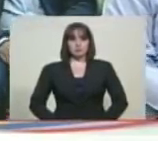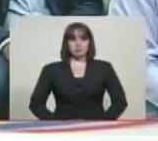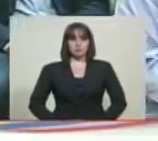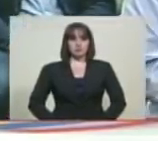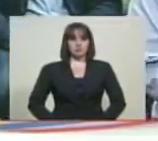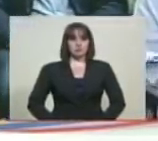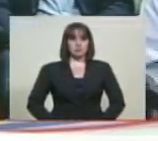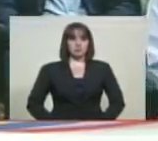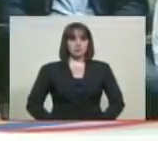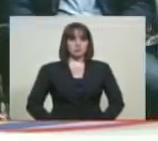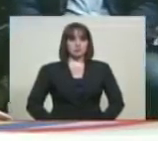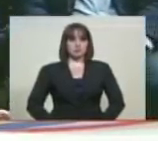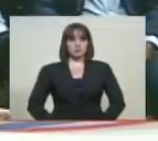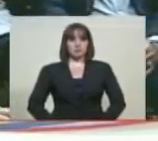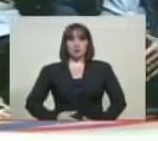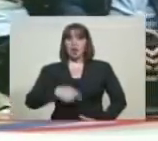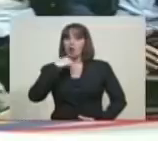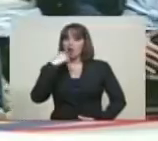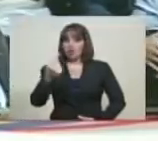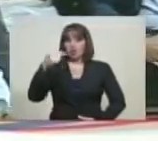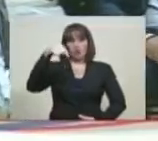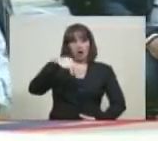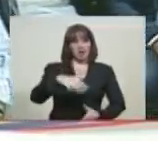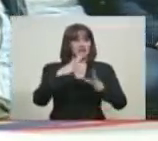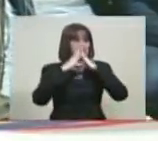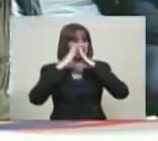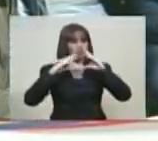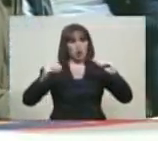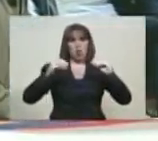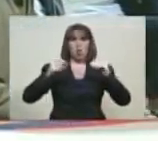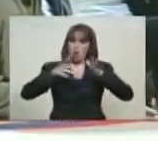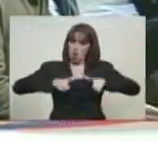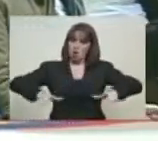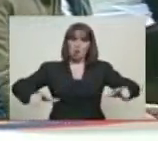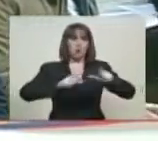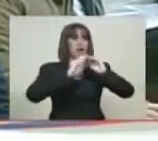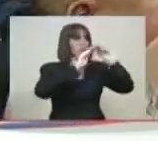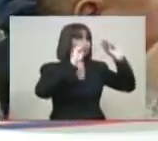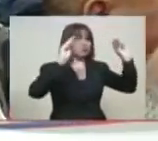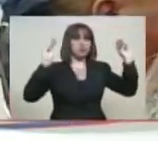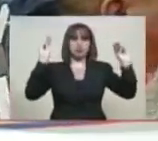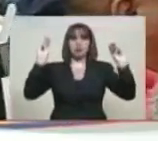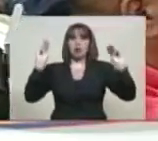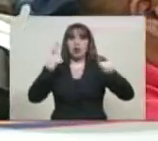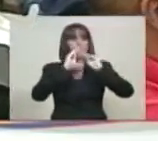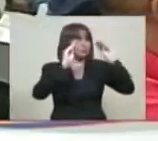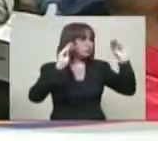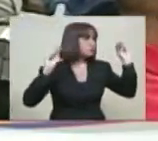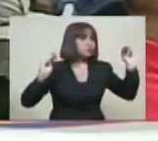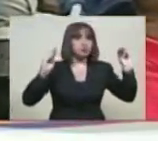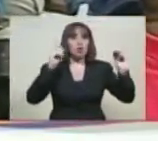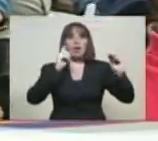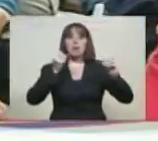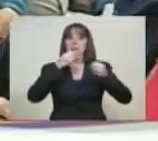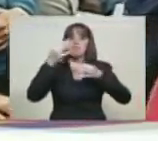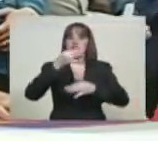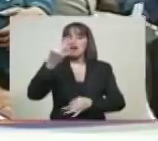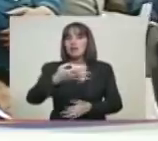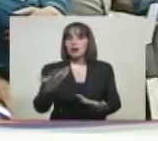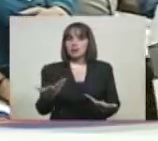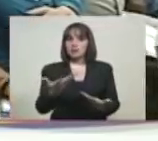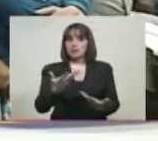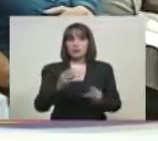que decirlo aquí en todos los territorios que podamos nosotros difundir la verdad de venezuela defender la verdad de